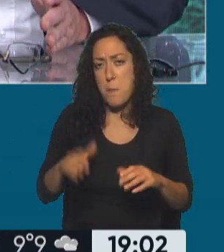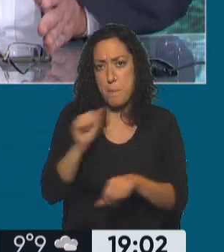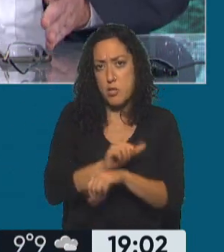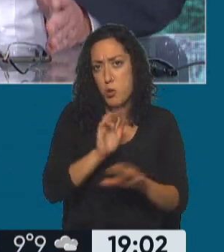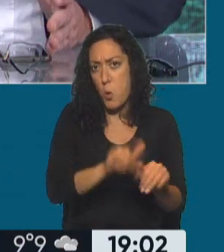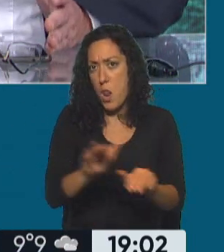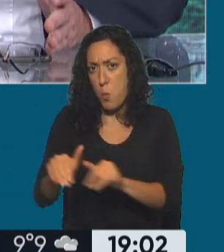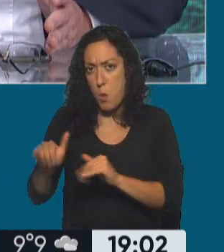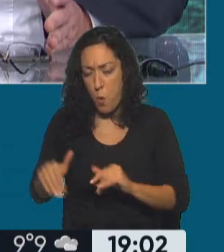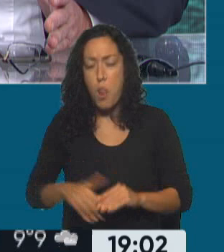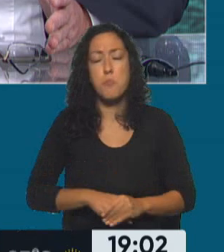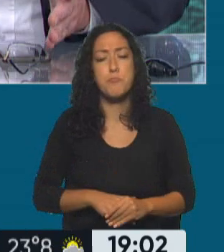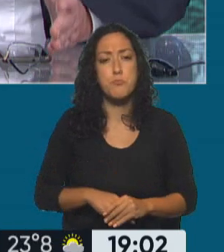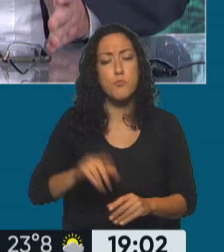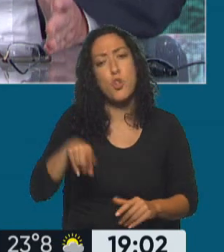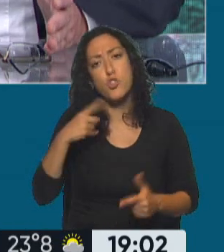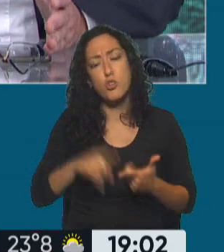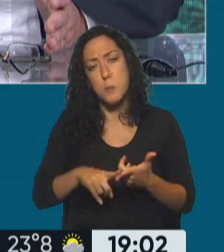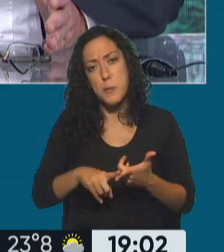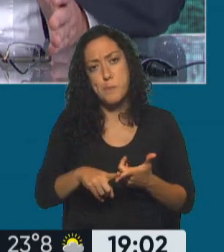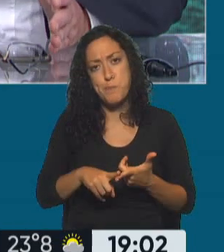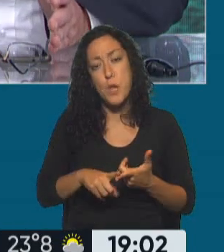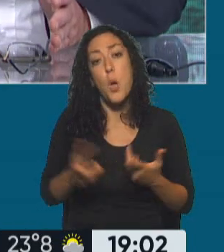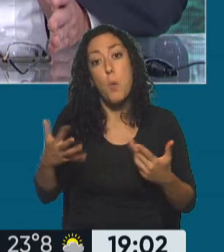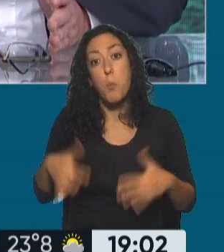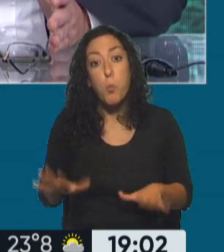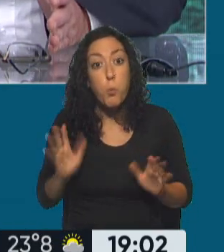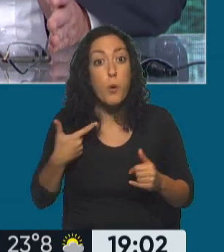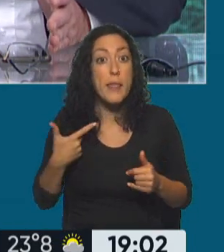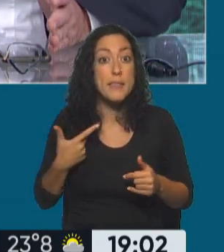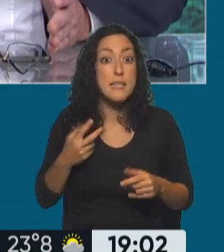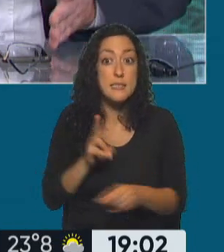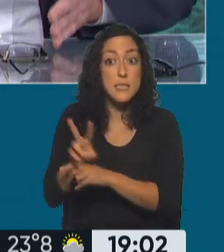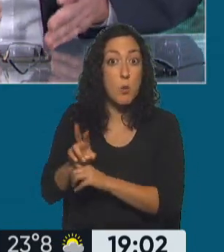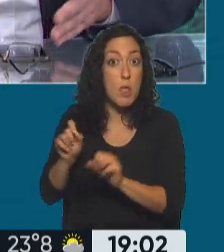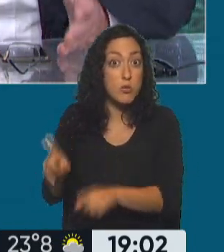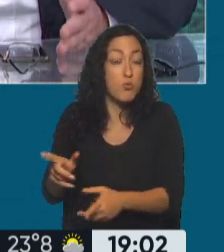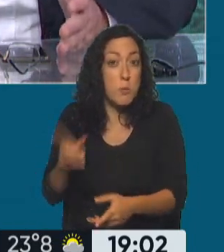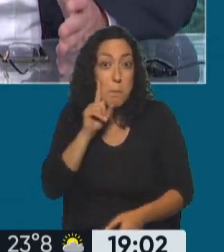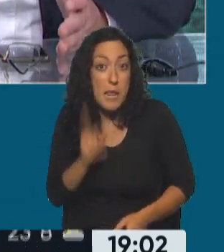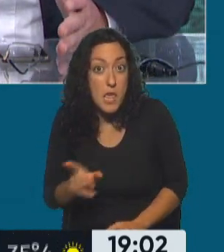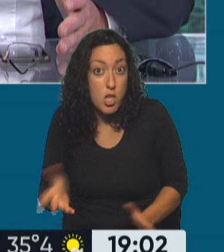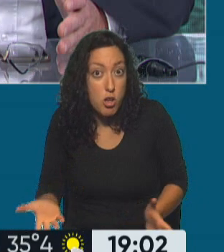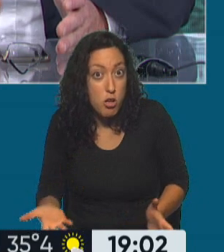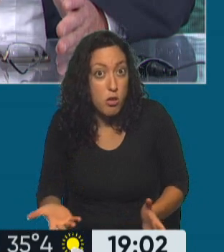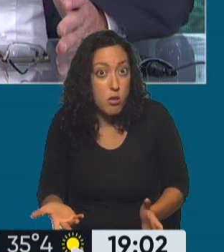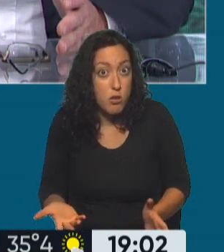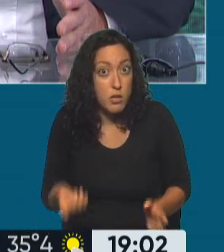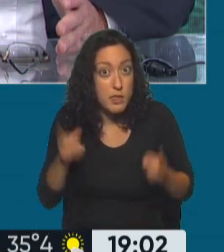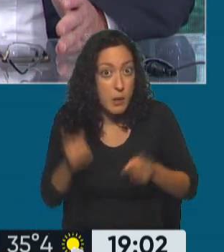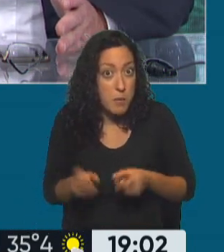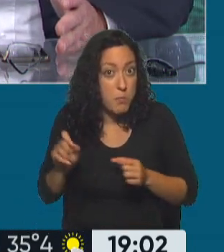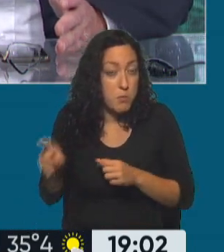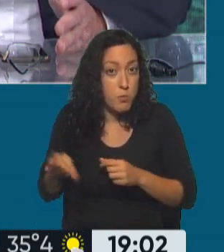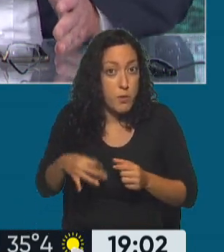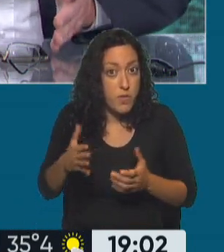presos. Y la otra cuestión es que esto podría atentar incluso con su propia seguridad. Esto podría poner en riesgo su propia